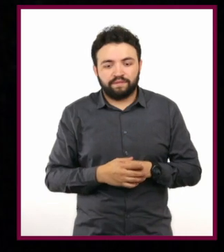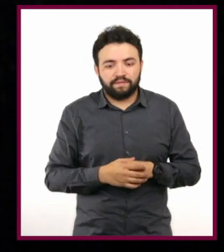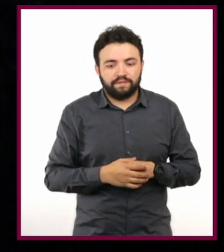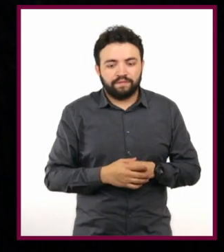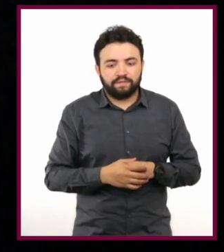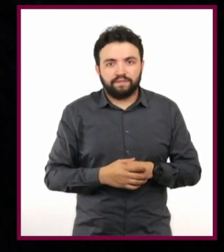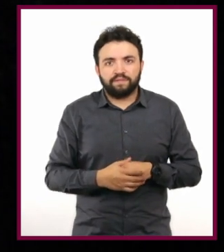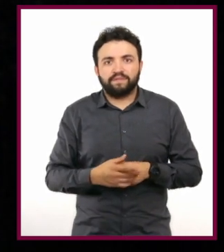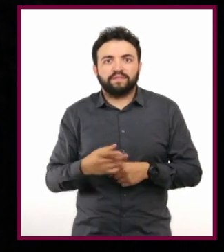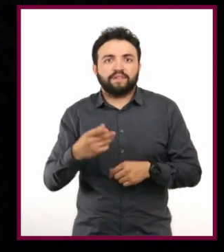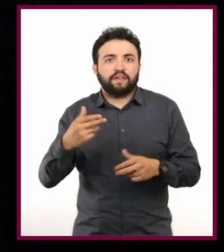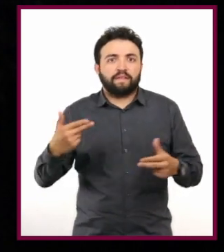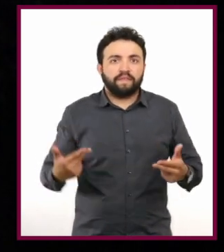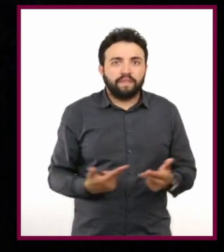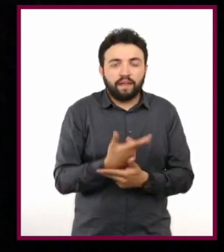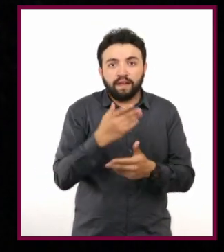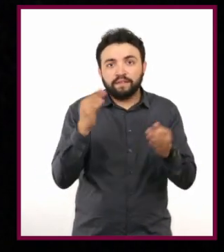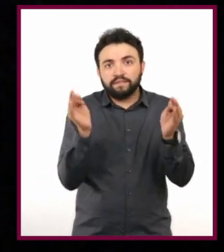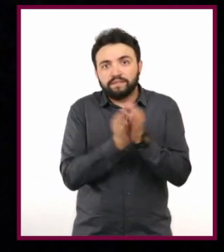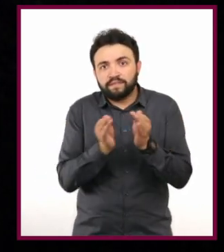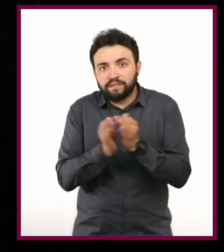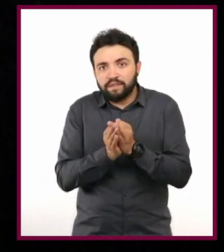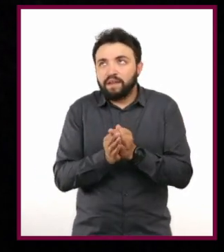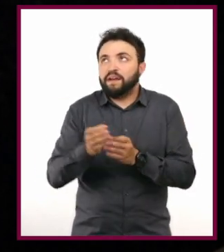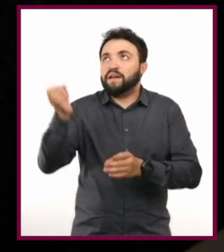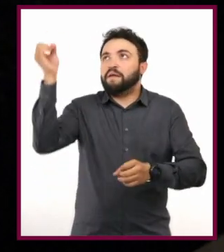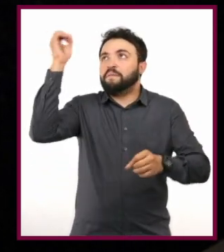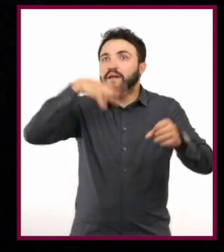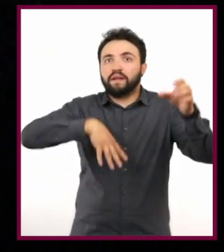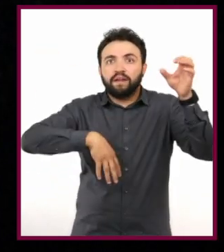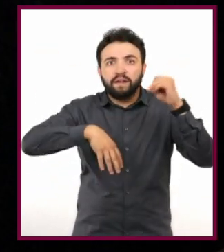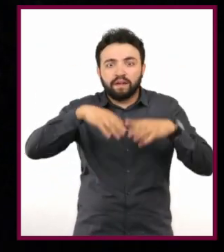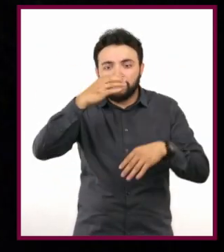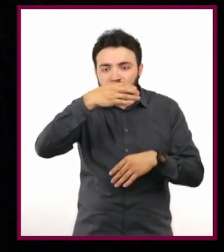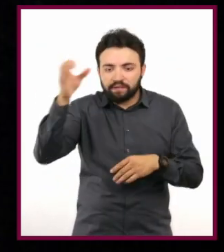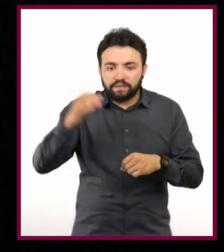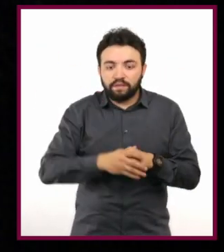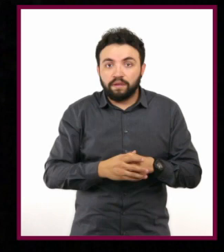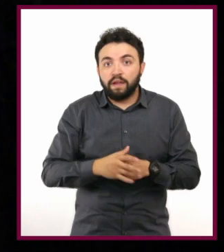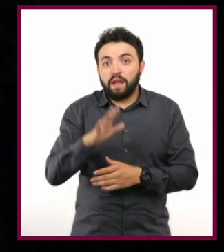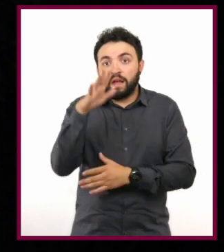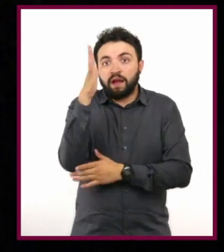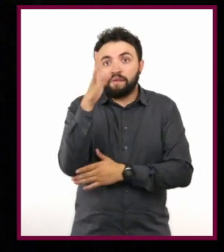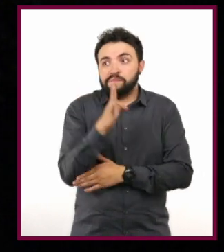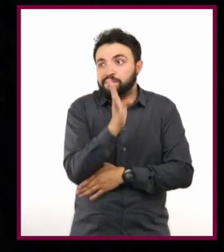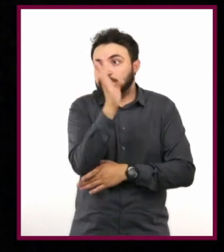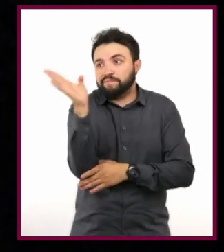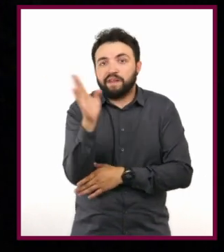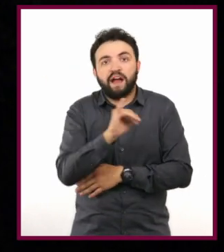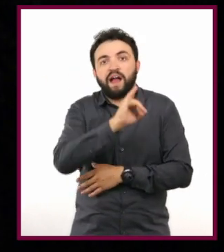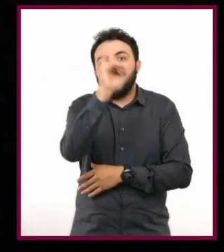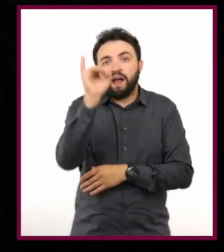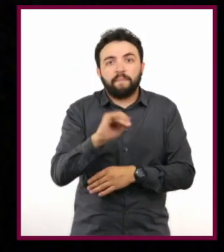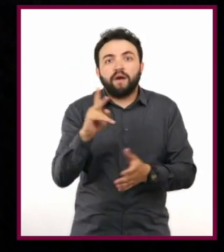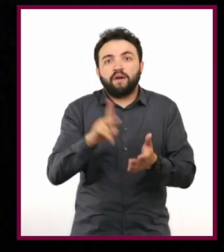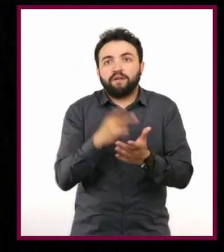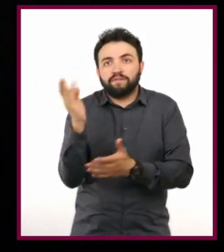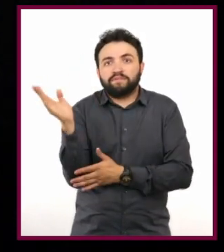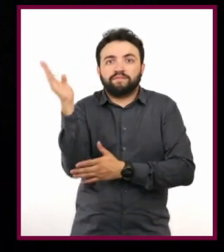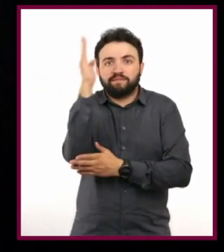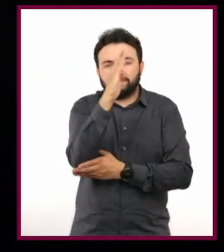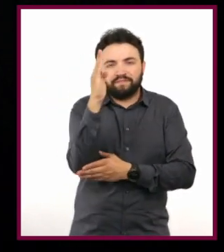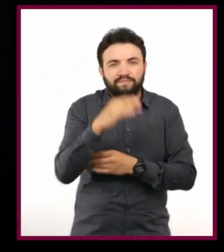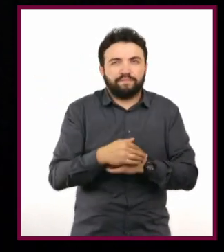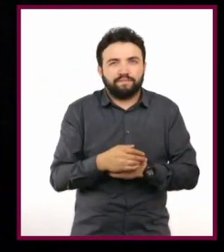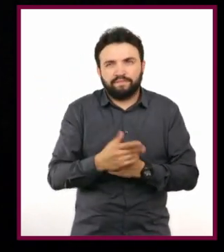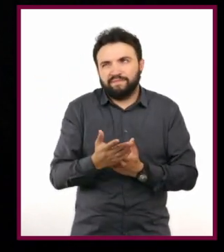la sepultura. El que no hace pata mal, le caen las hojas del cielo. Árbol que no hace torcido, jamás su tronco endereza.